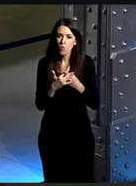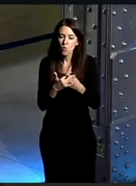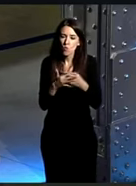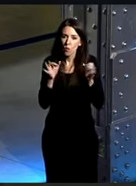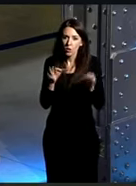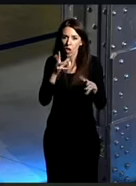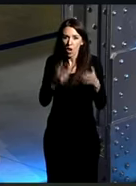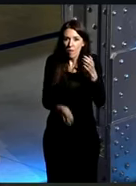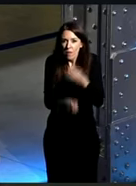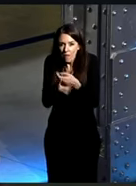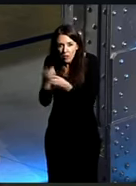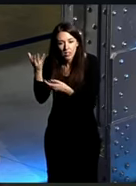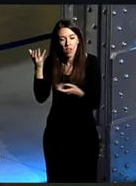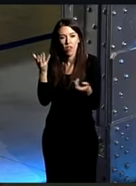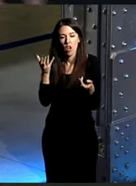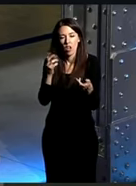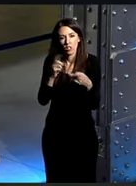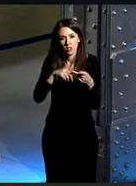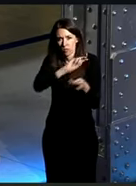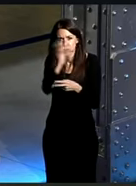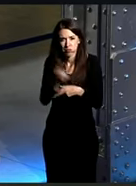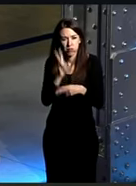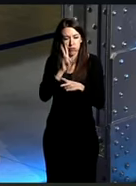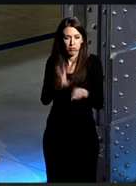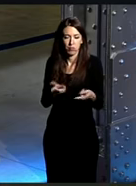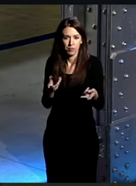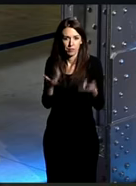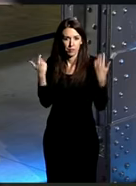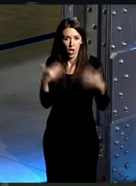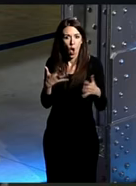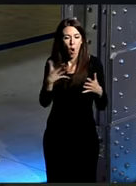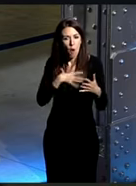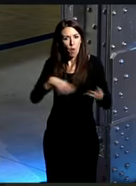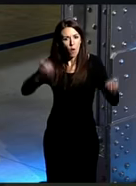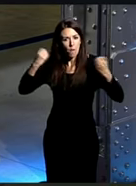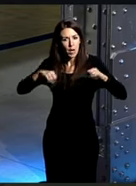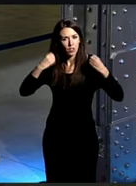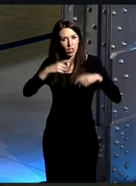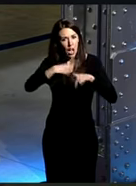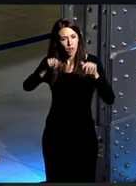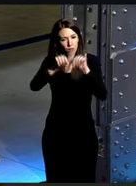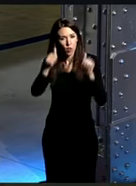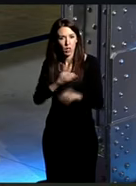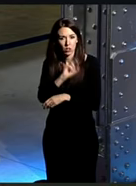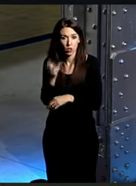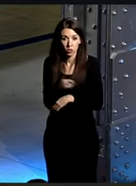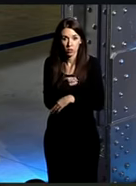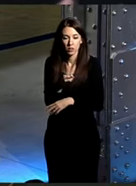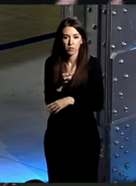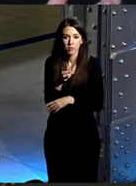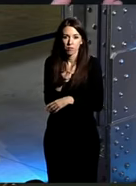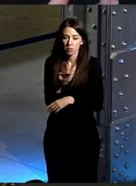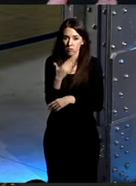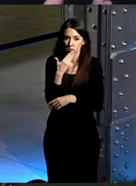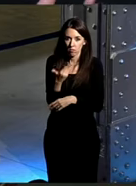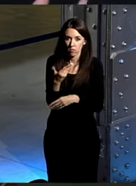de efervescencia, es un momento de multiplicidad de miradas, de poder practicar un montón de formatos. Y